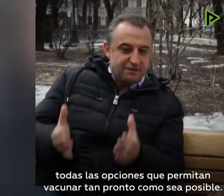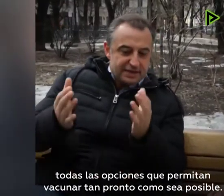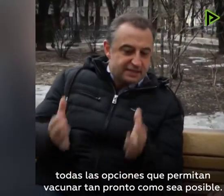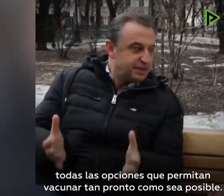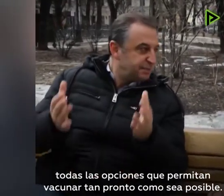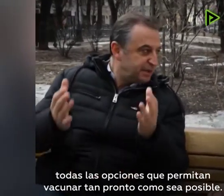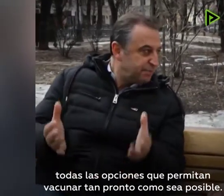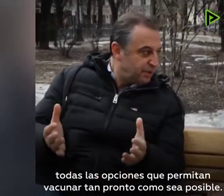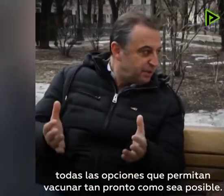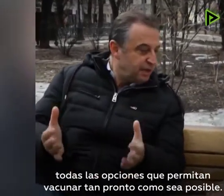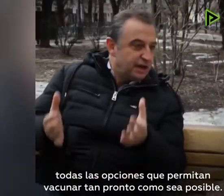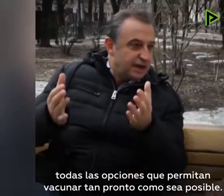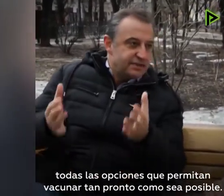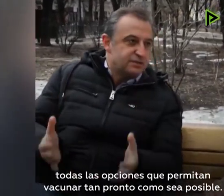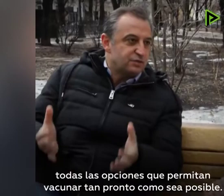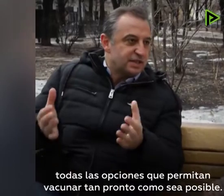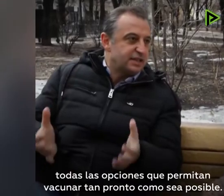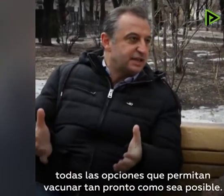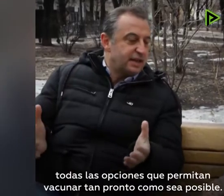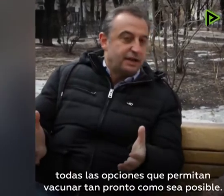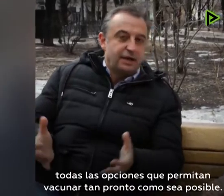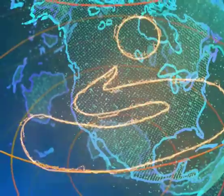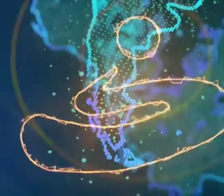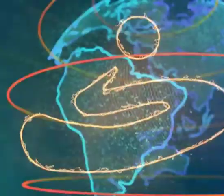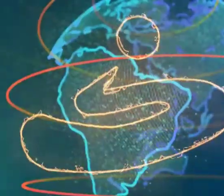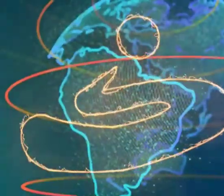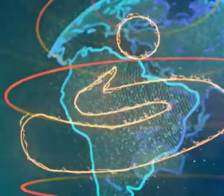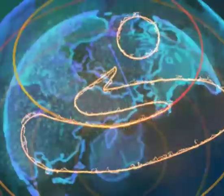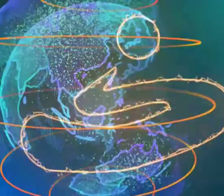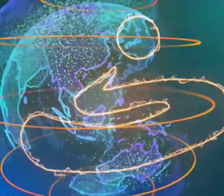which can vaccinate people as soon as they can.